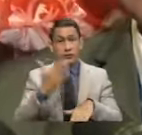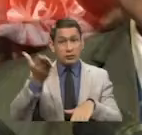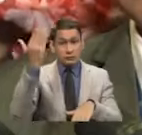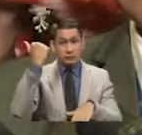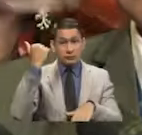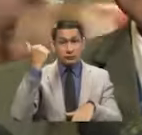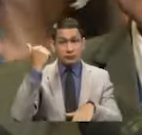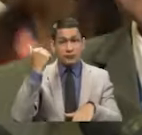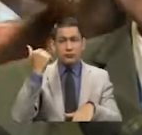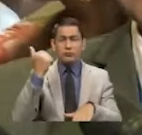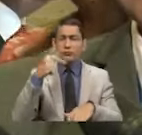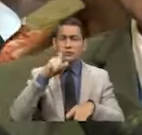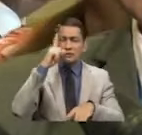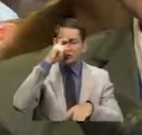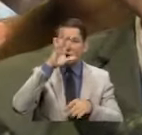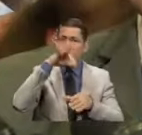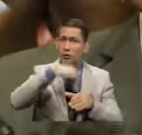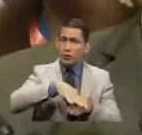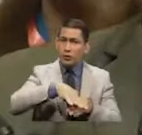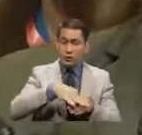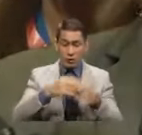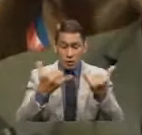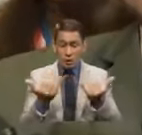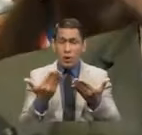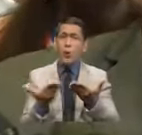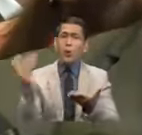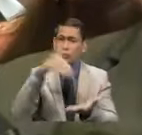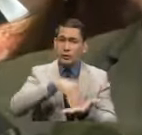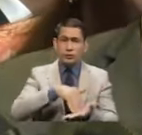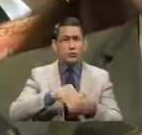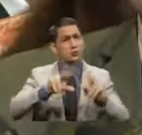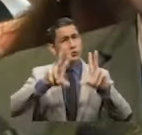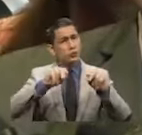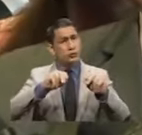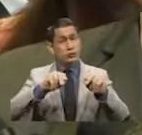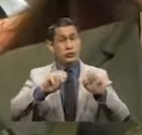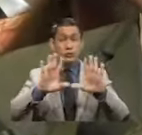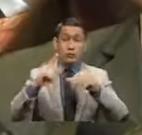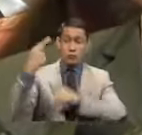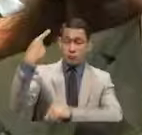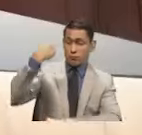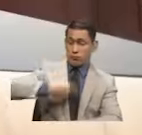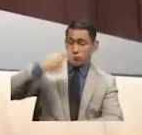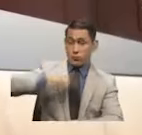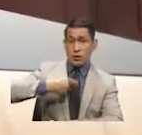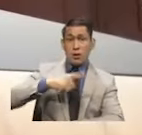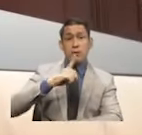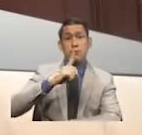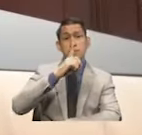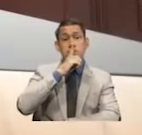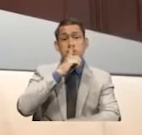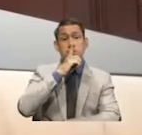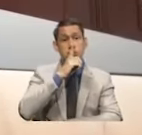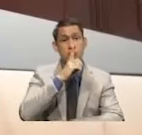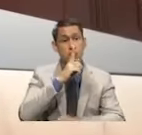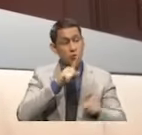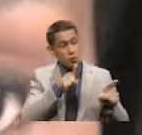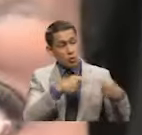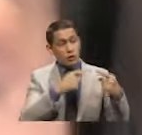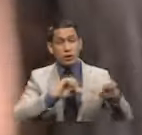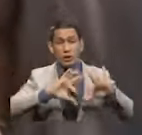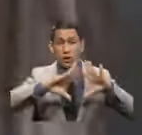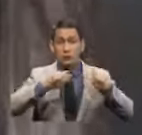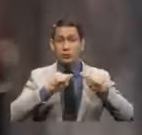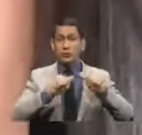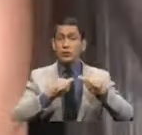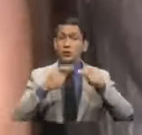presentes, votar. Entonces vemos que hay una hoja de ruta para poder callar la lucha contra la impunidad. En Pachacutic y ADN están a favor de